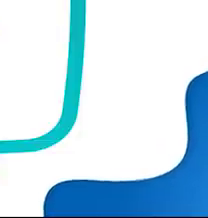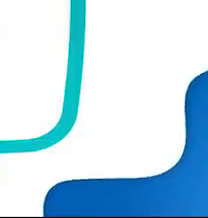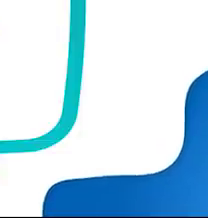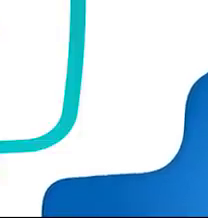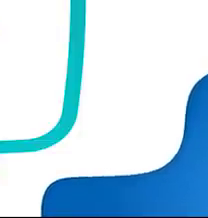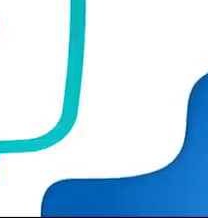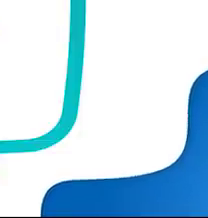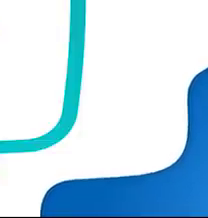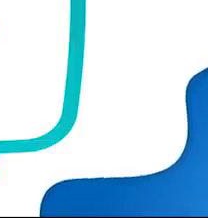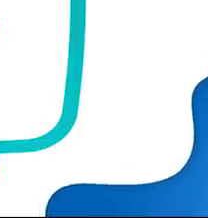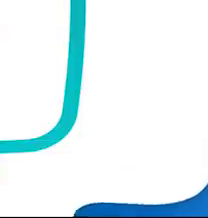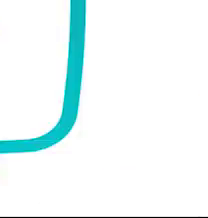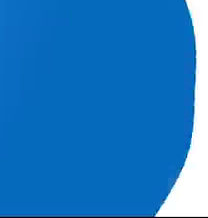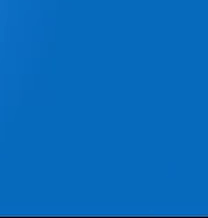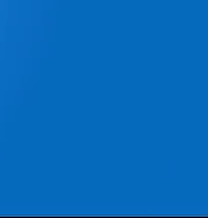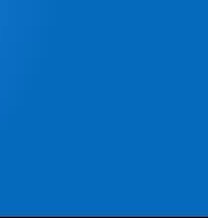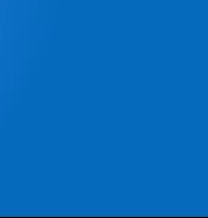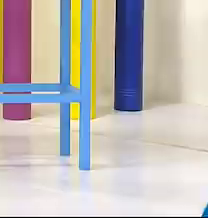Música